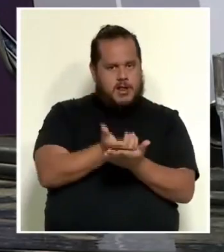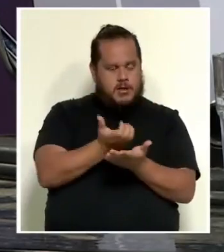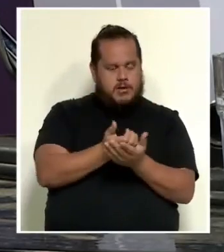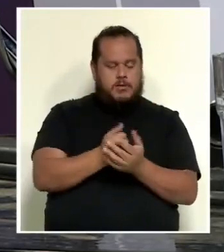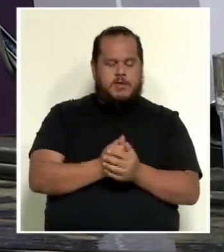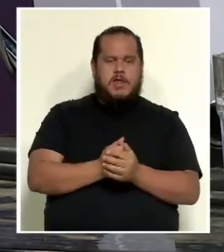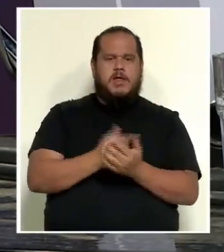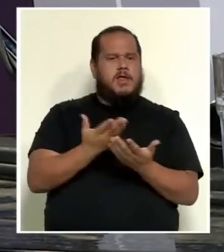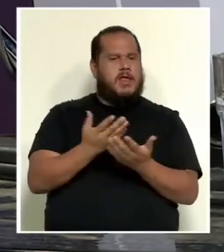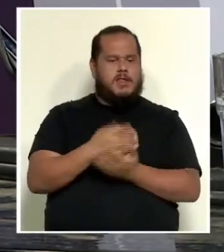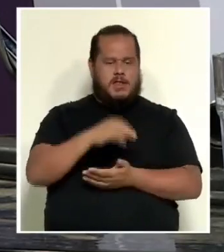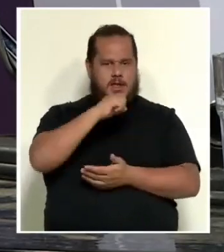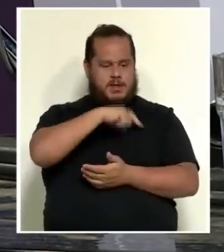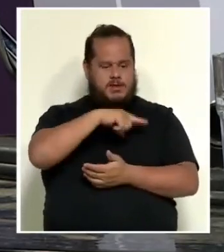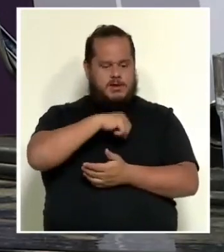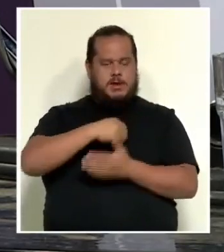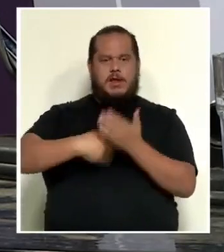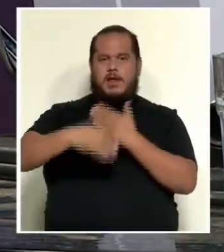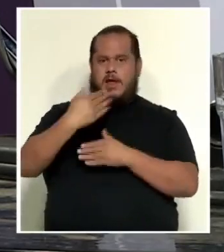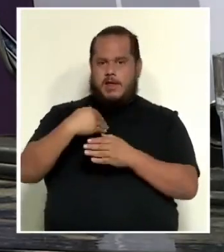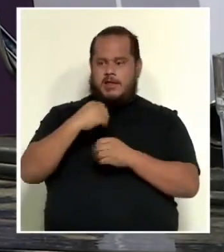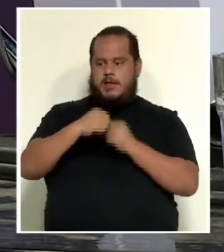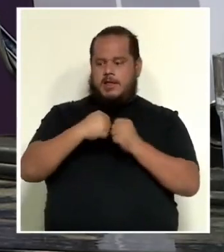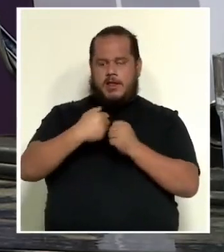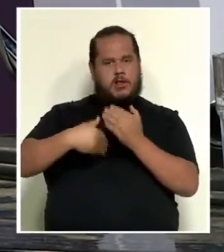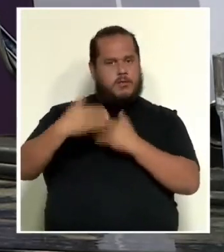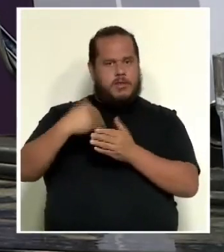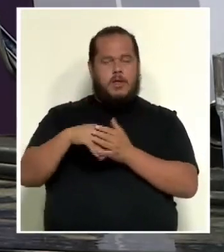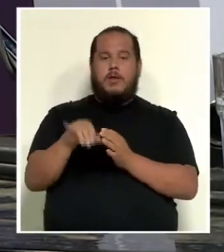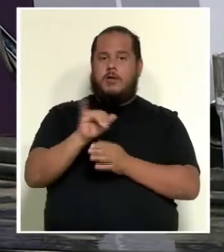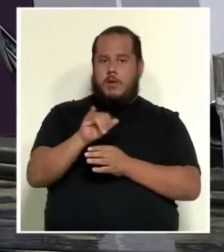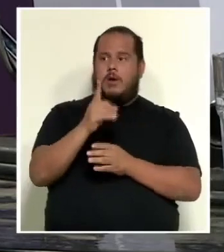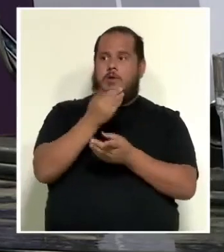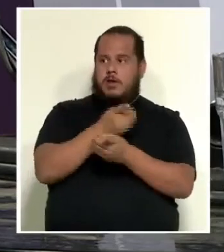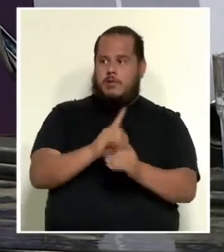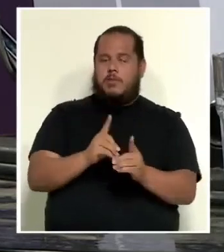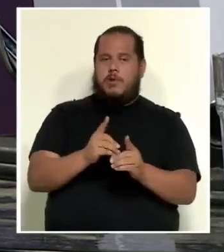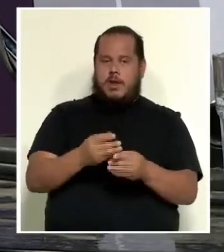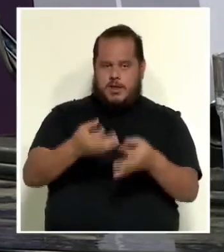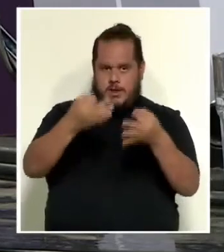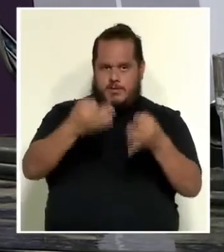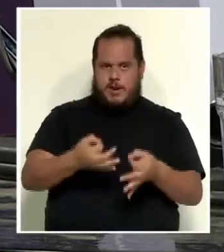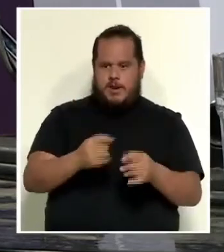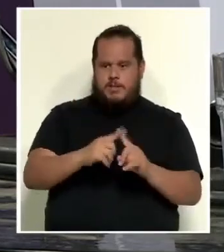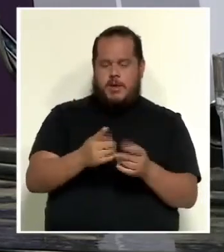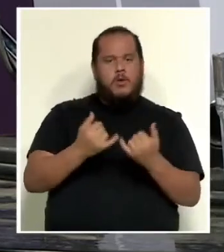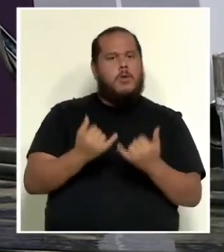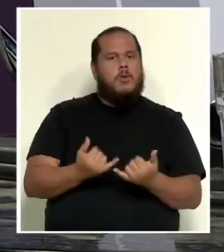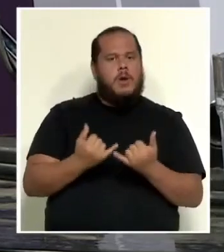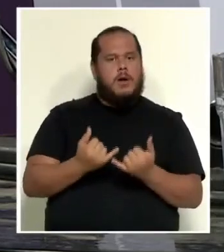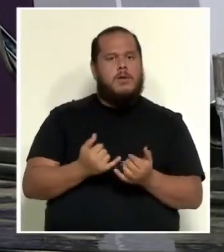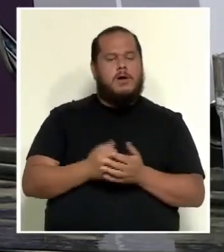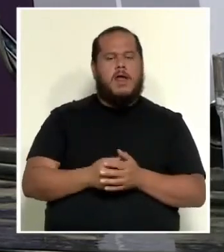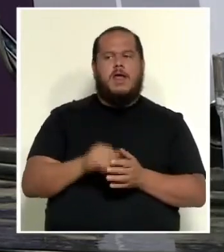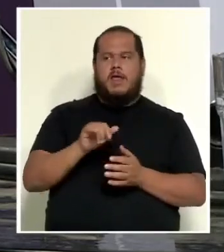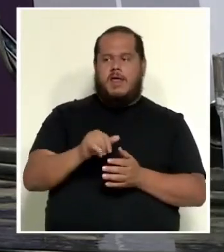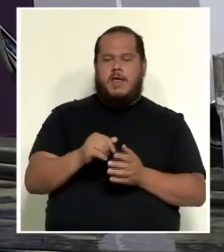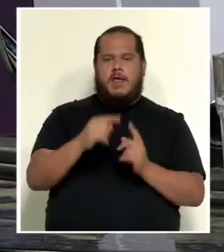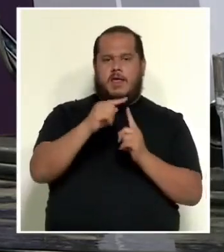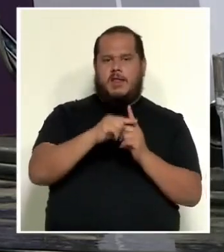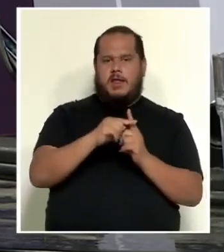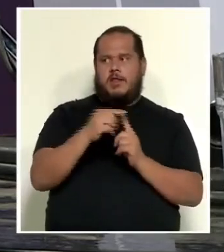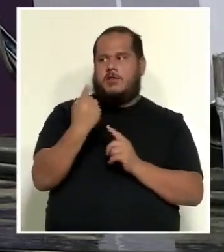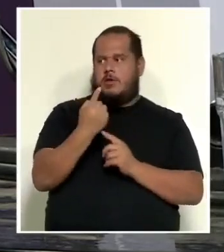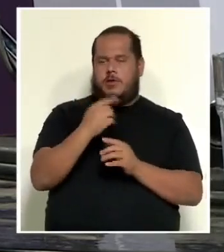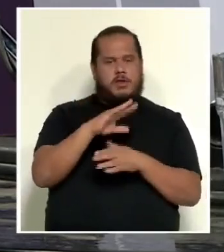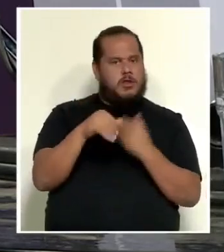que Chile era, hasta el año pasado, también una democracia plena. Y ahora, en ese ranking, solo